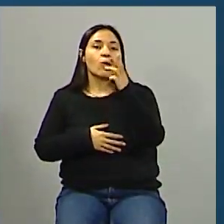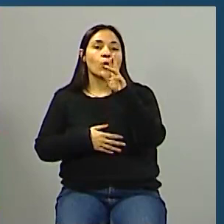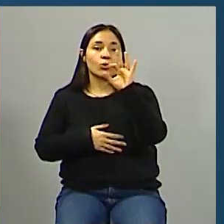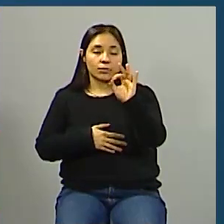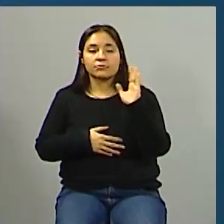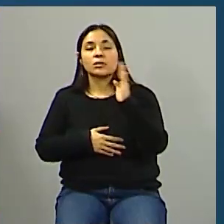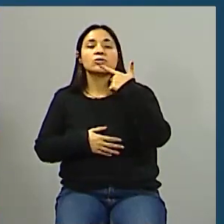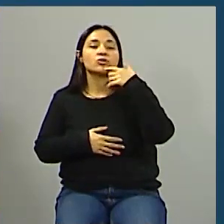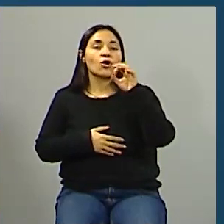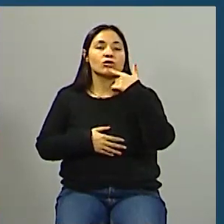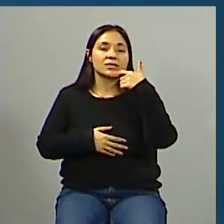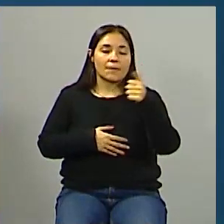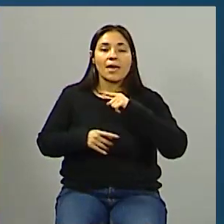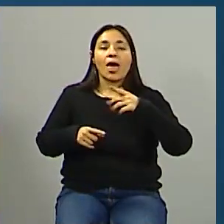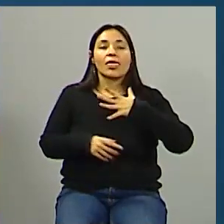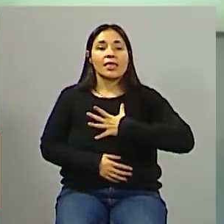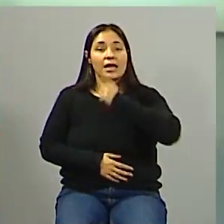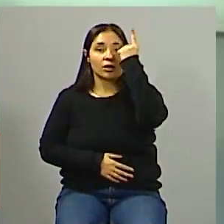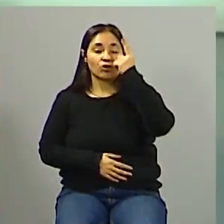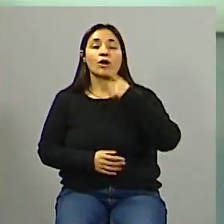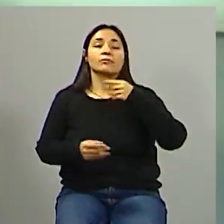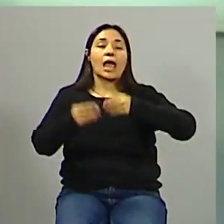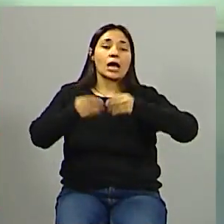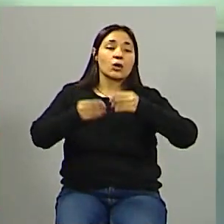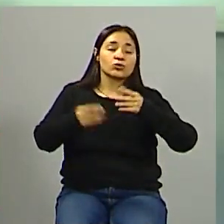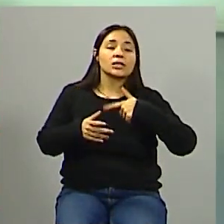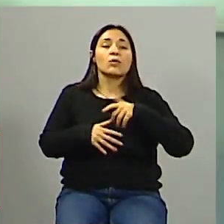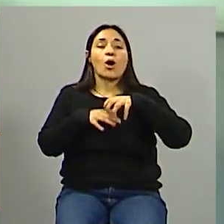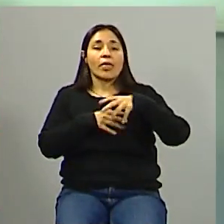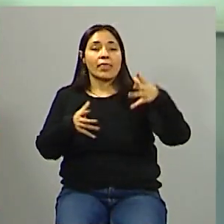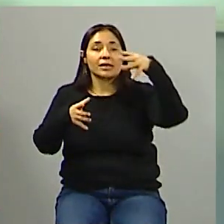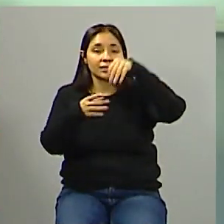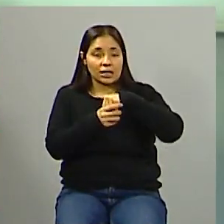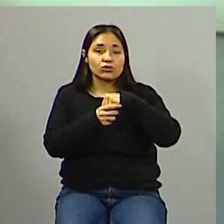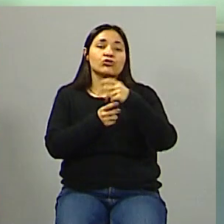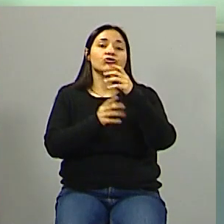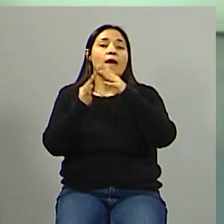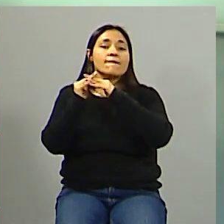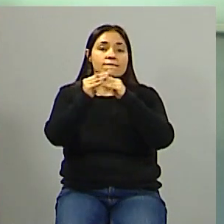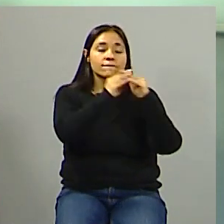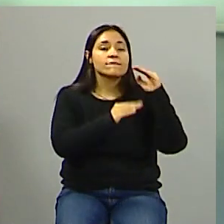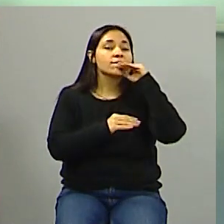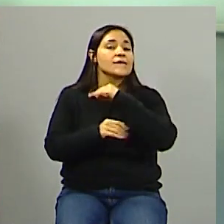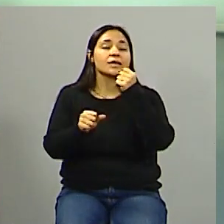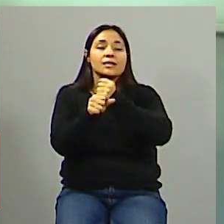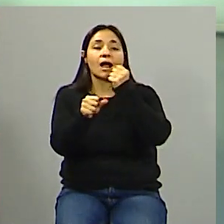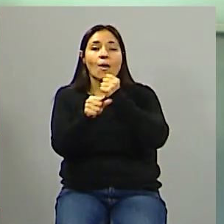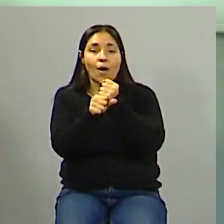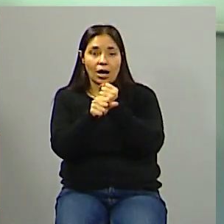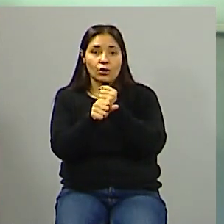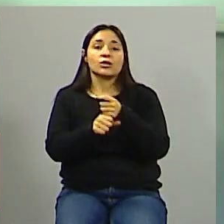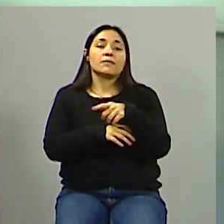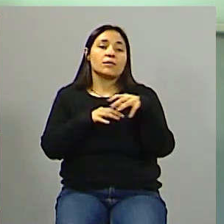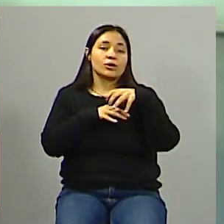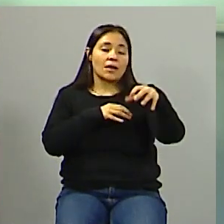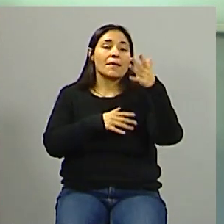Sosa, director ejecutivo del Centro de Bodegueros y Viñateros del Este, bueno, hablando con nosotros de la mano de obra del sector vitivinícola,